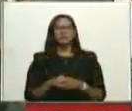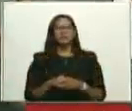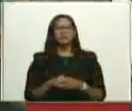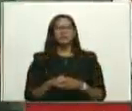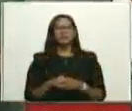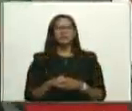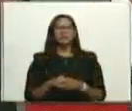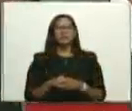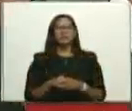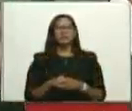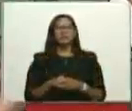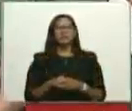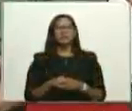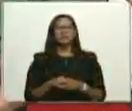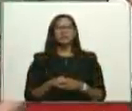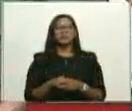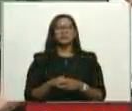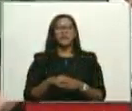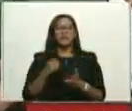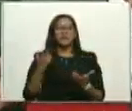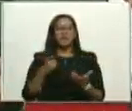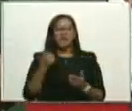el psicópata